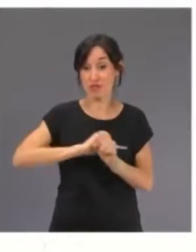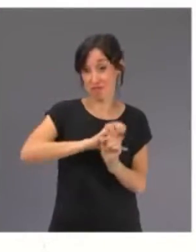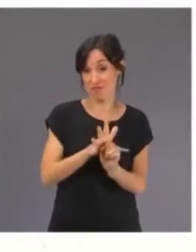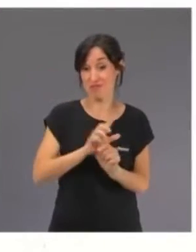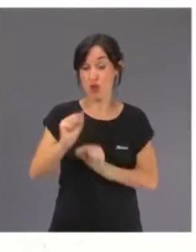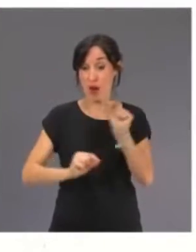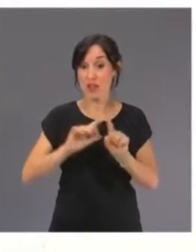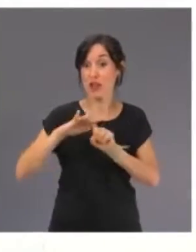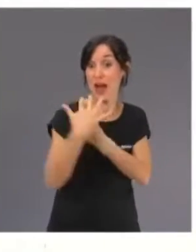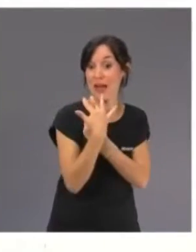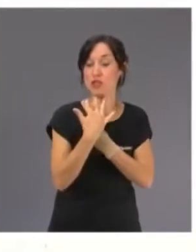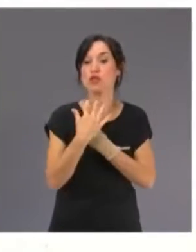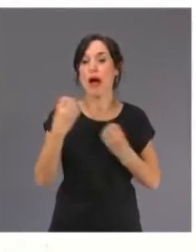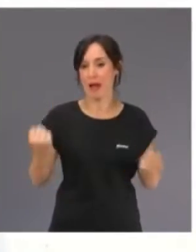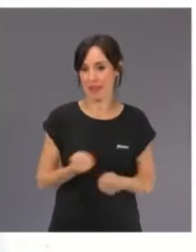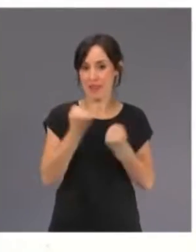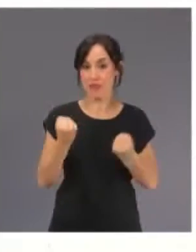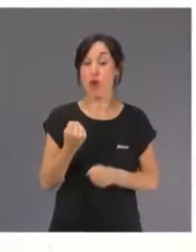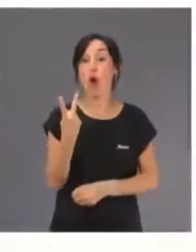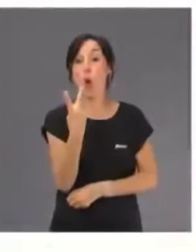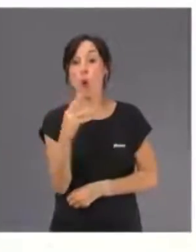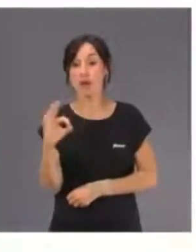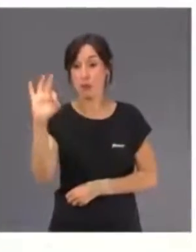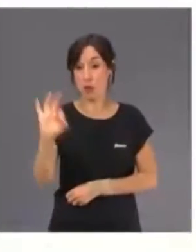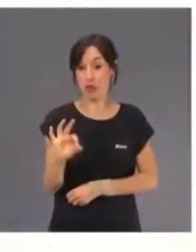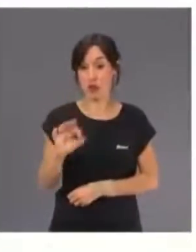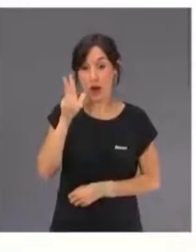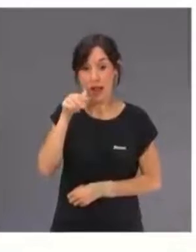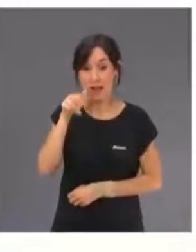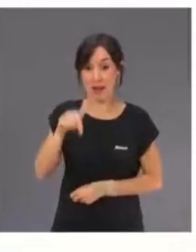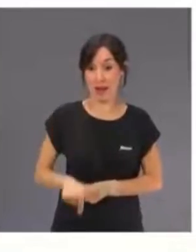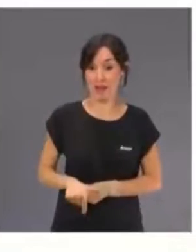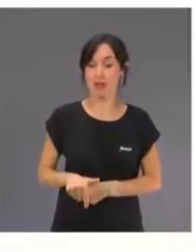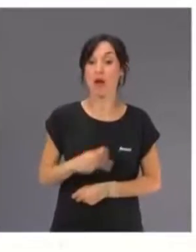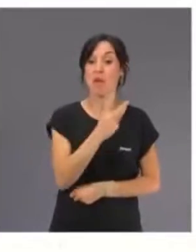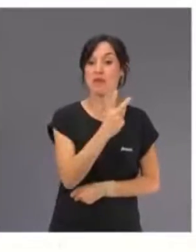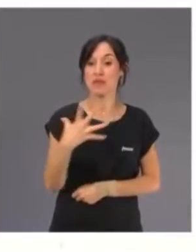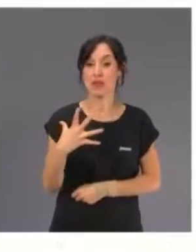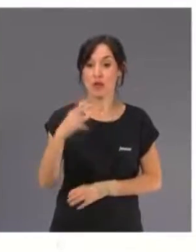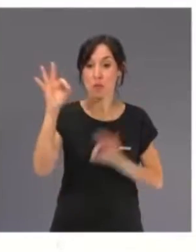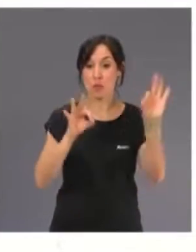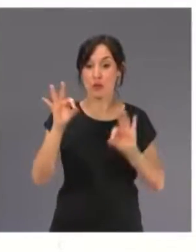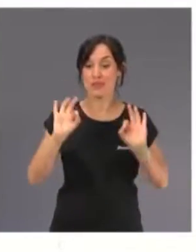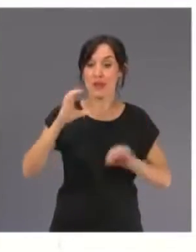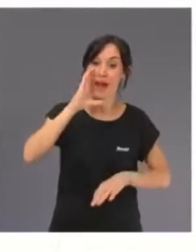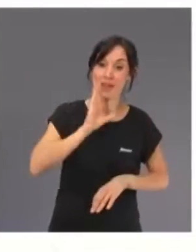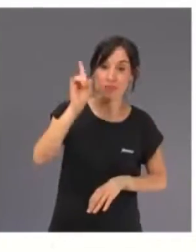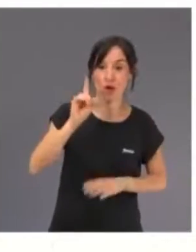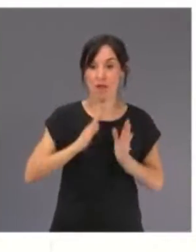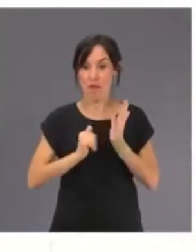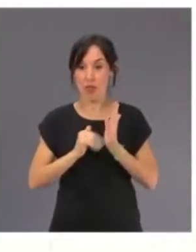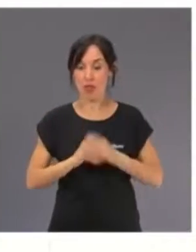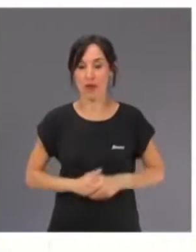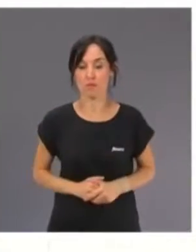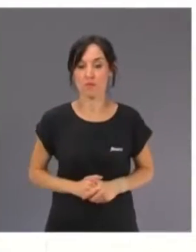de la comunidad y el 20% en la provincia de Alicante y el 25% en las provincias de Castellón y de